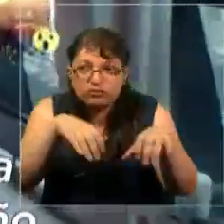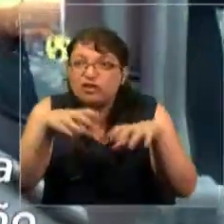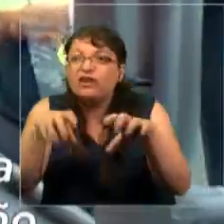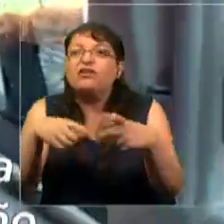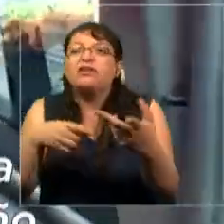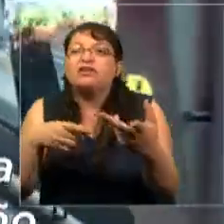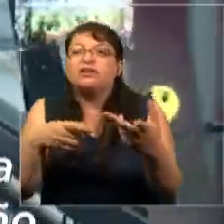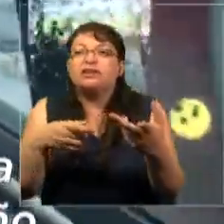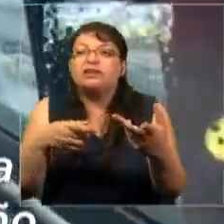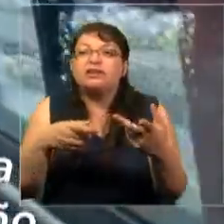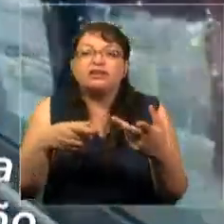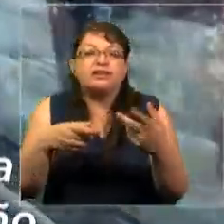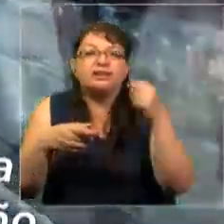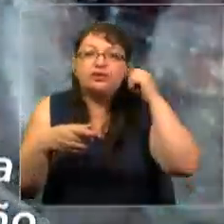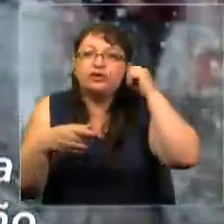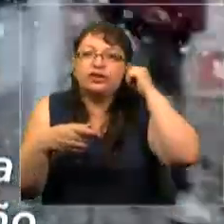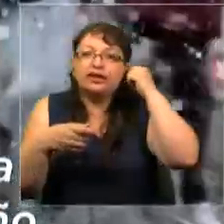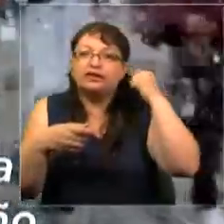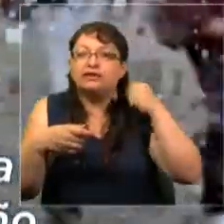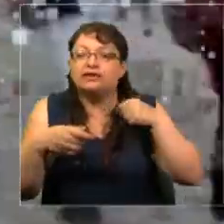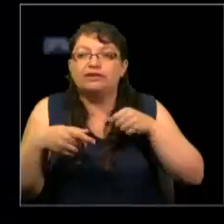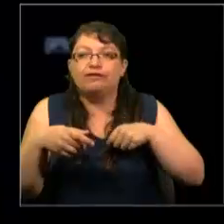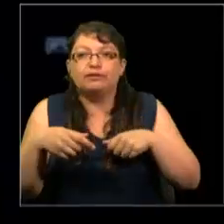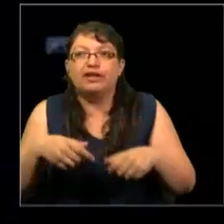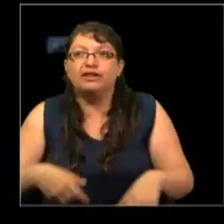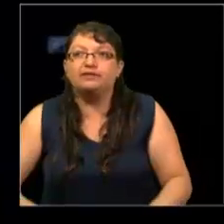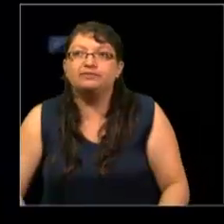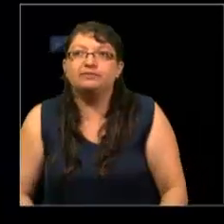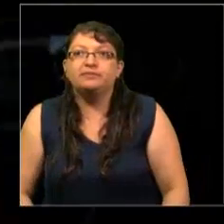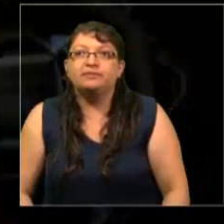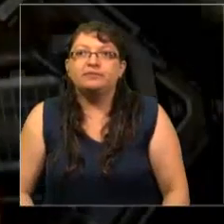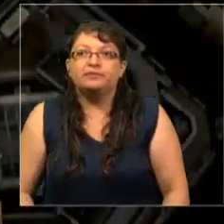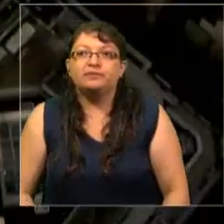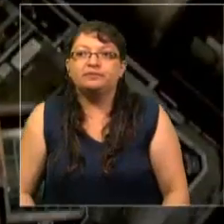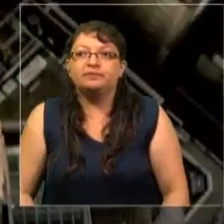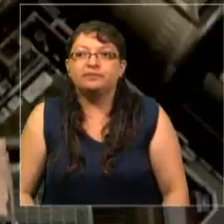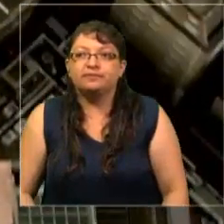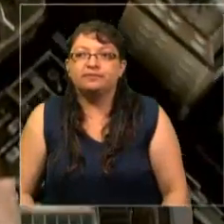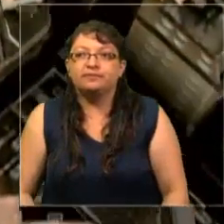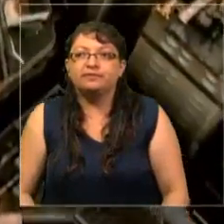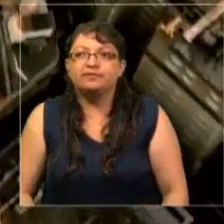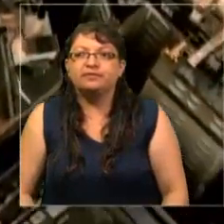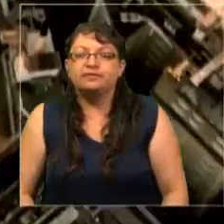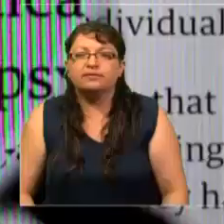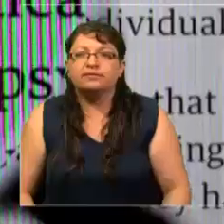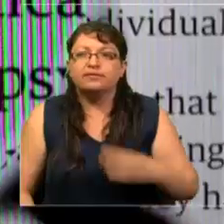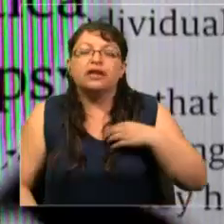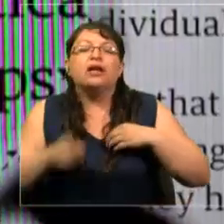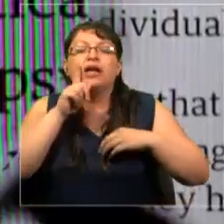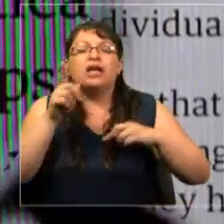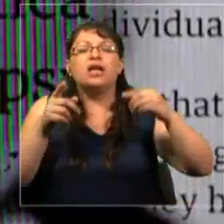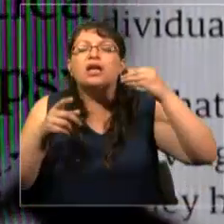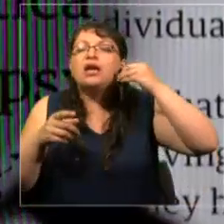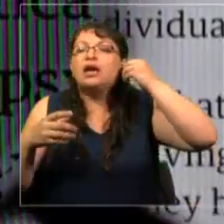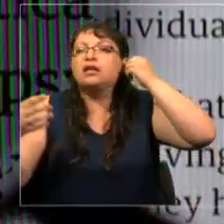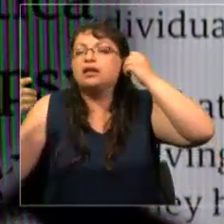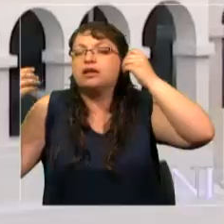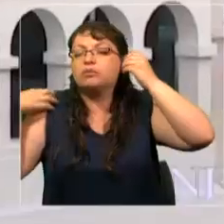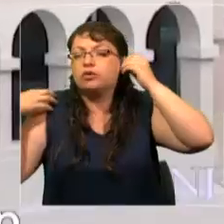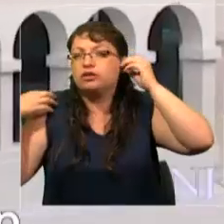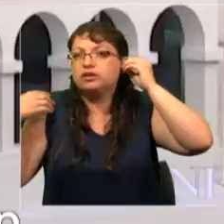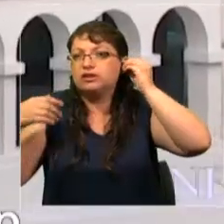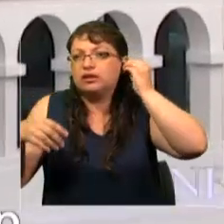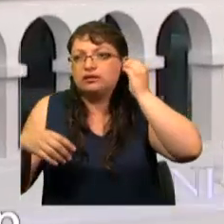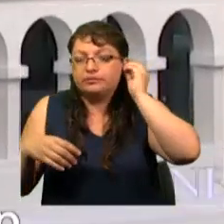into a trillion dollar a year industry. The real game changer was Cambridge Analytica.